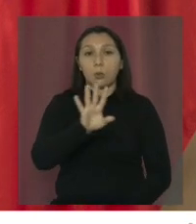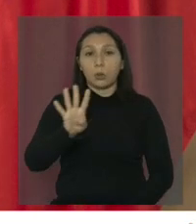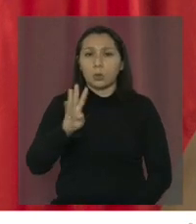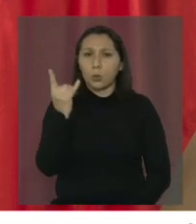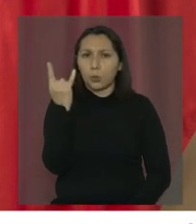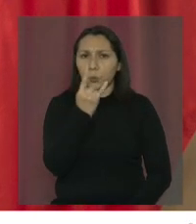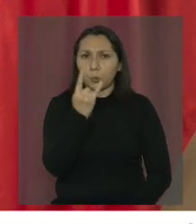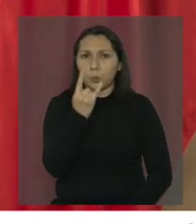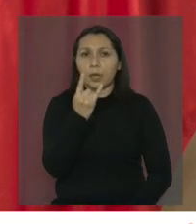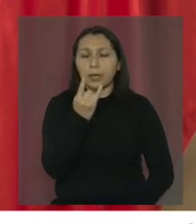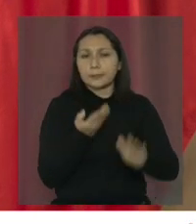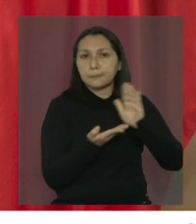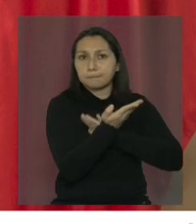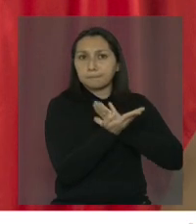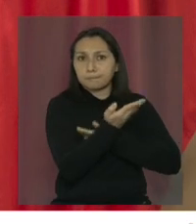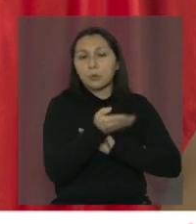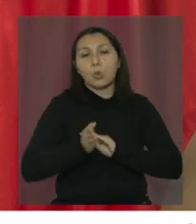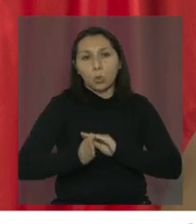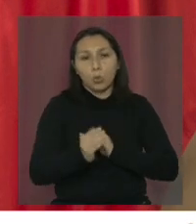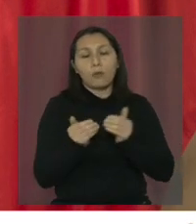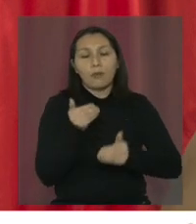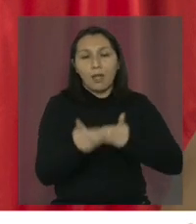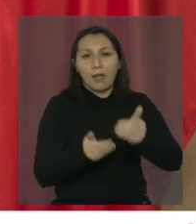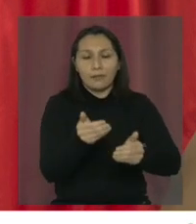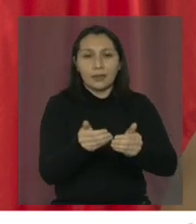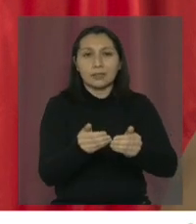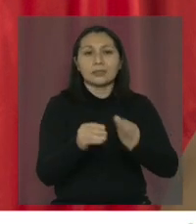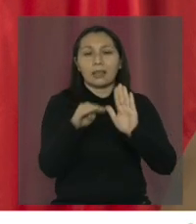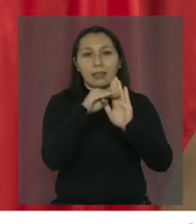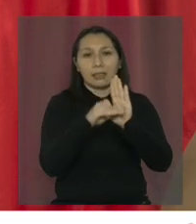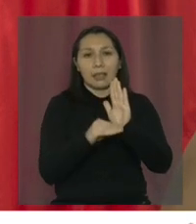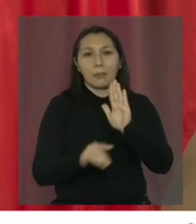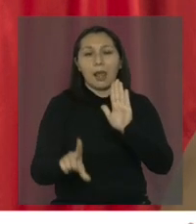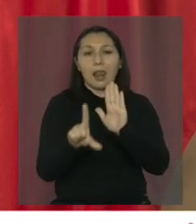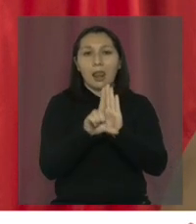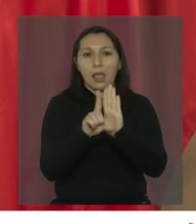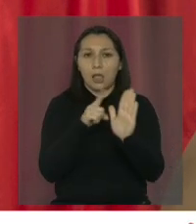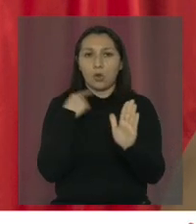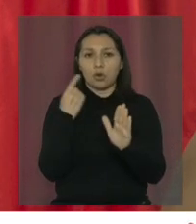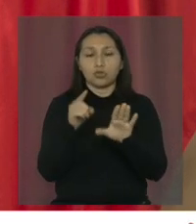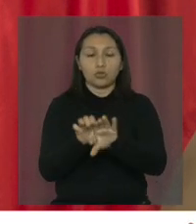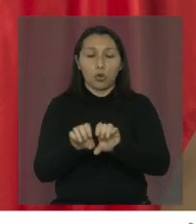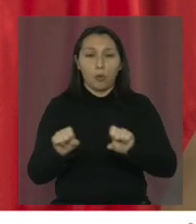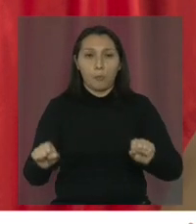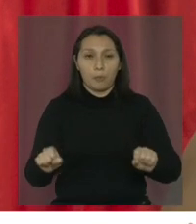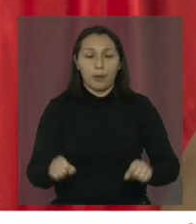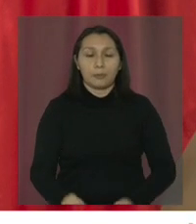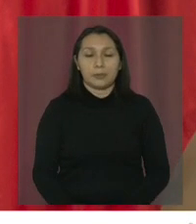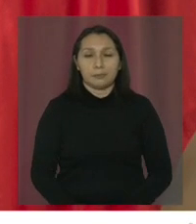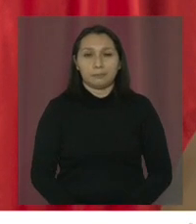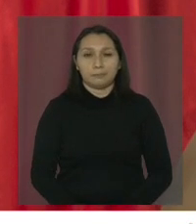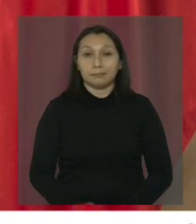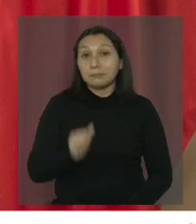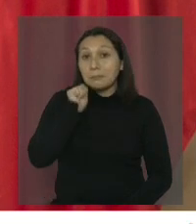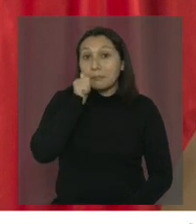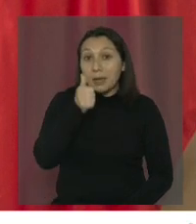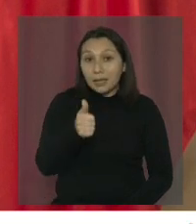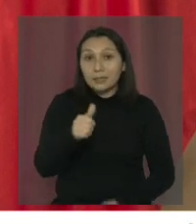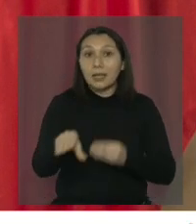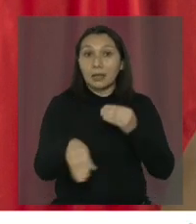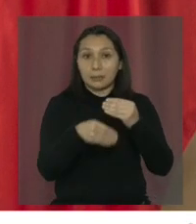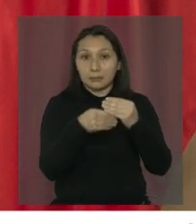urgencias vigentes a la fecha y seguiremos avanzando en la agenda legislativa que no hemos comprometido mañana además